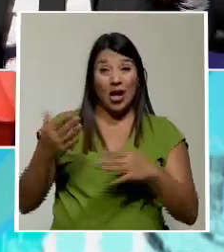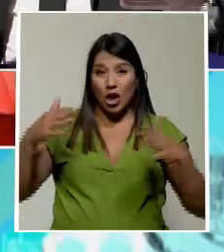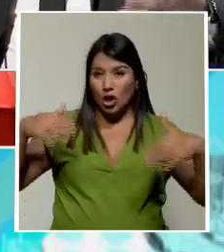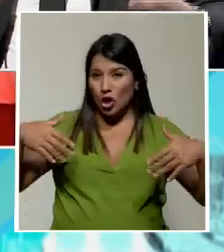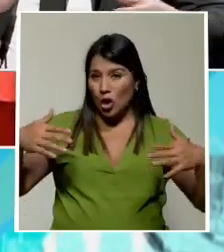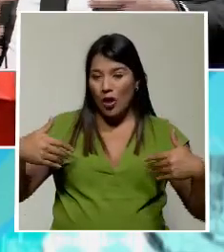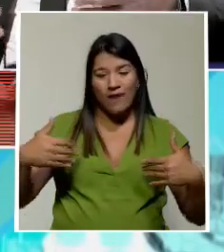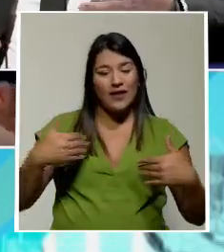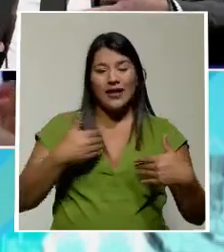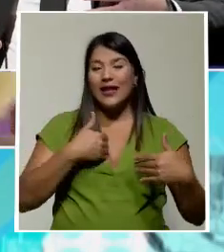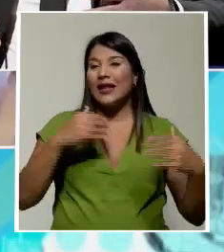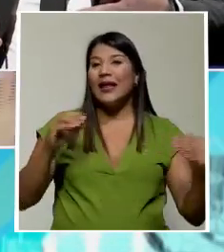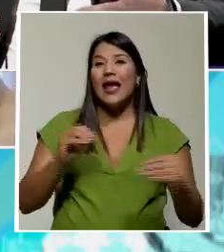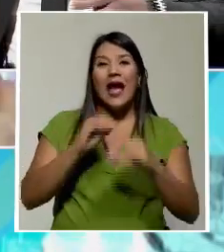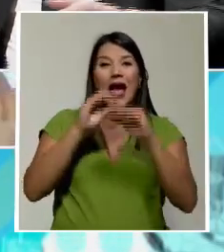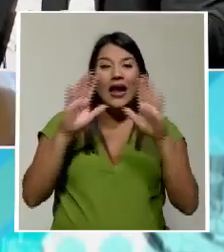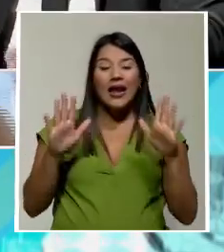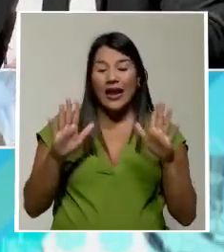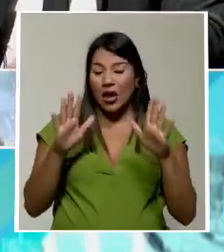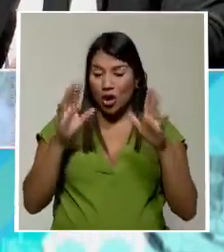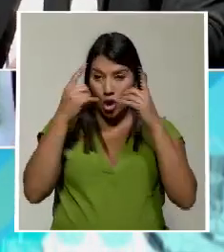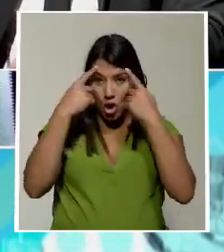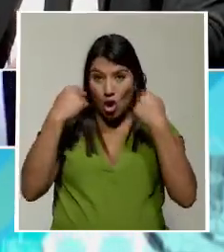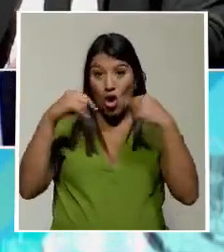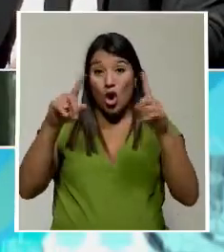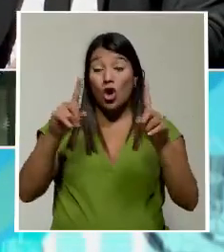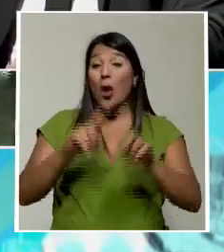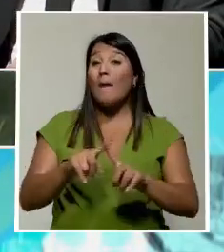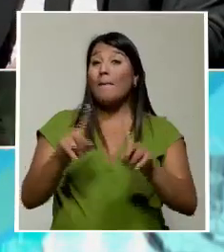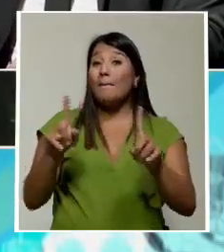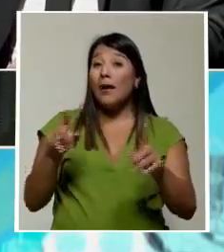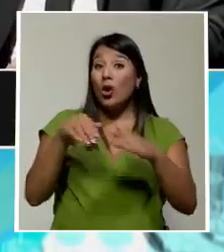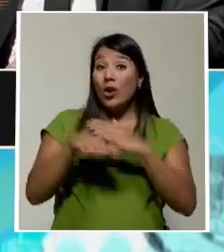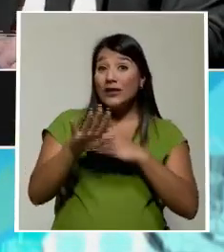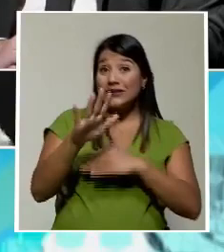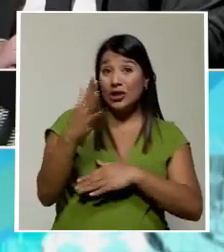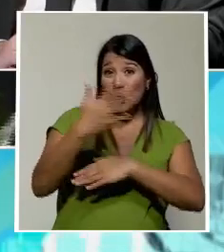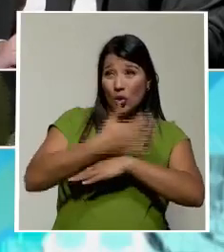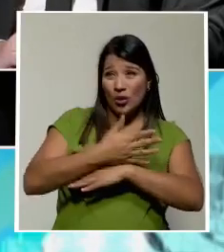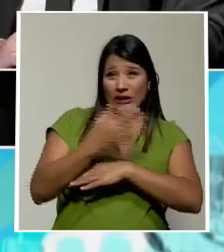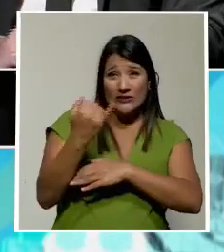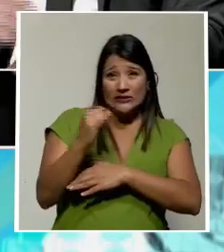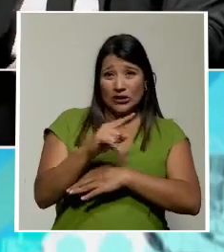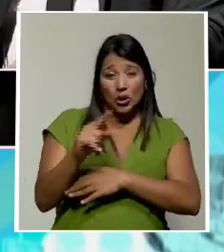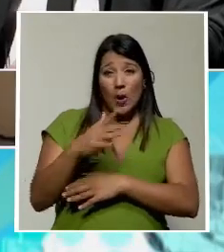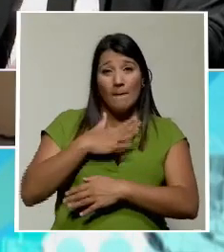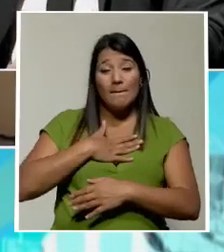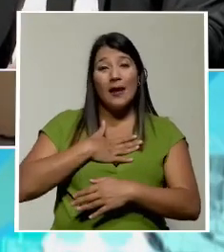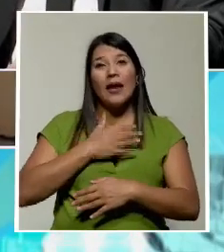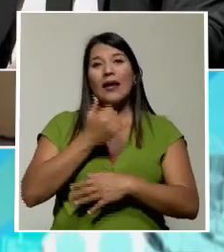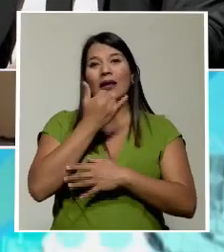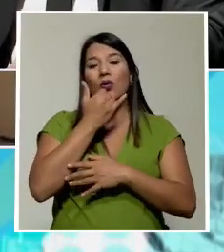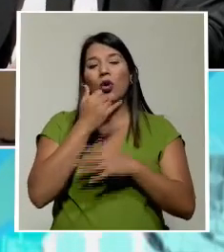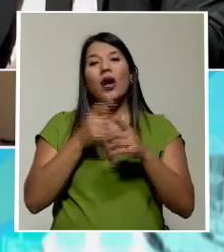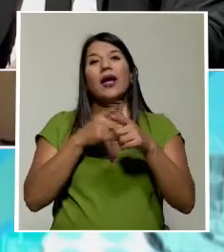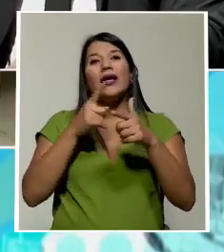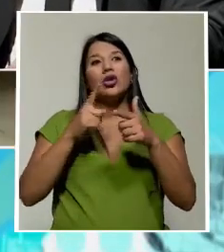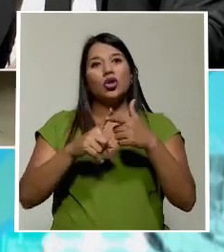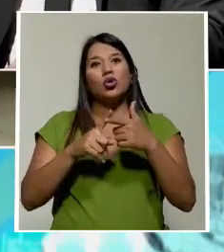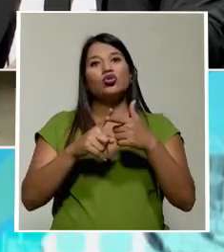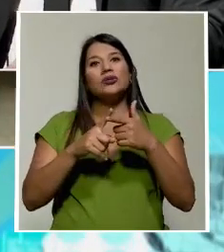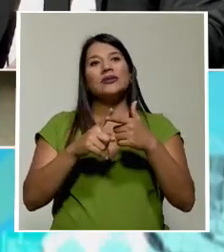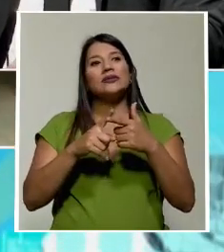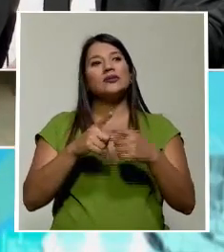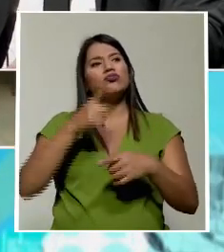los alcances de esta auditoría. Sin embargo, en cuestión de 5 días, si no me equivoco, emiten esta orden de